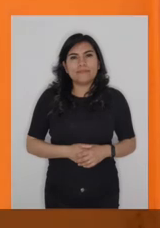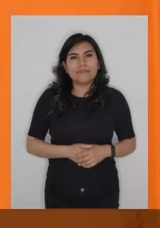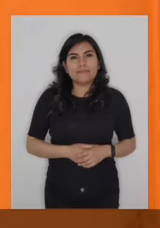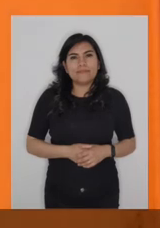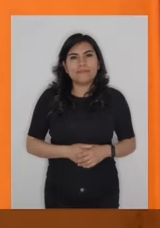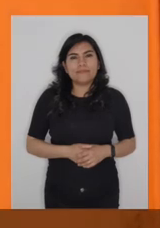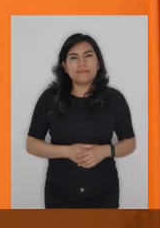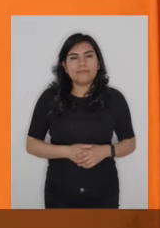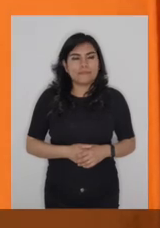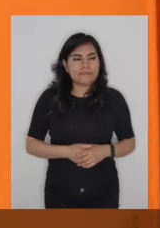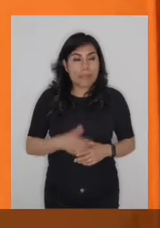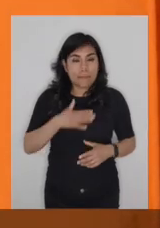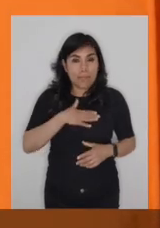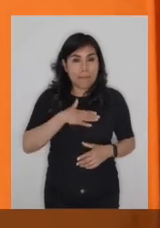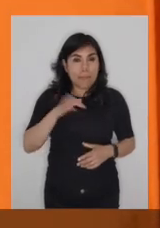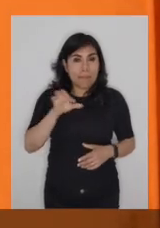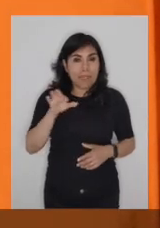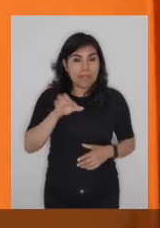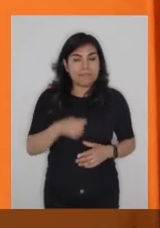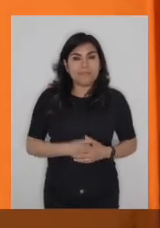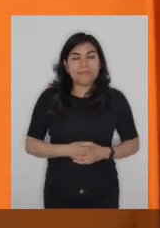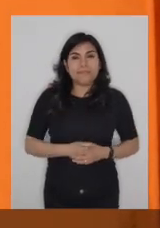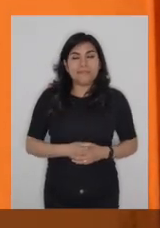Ya también está mi papá.